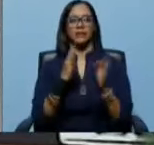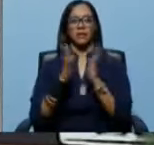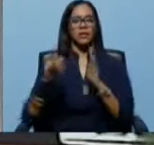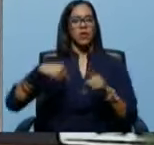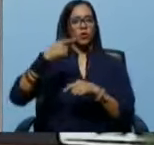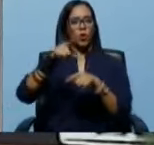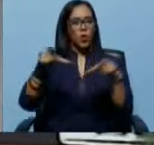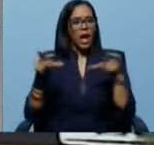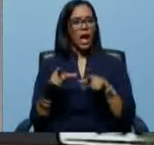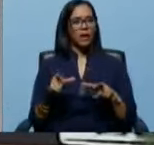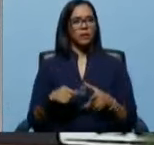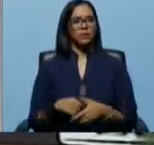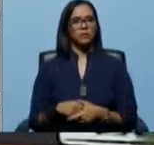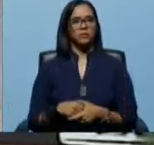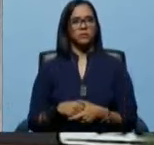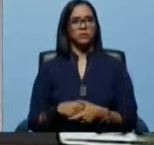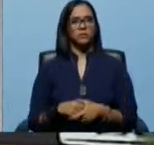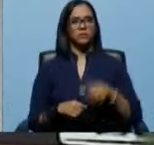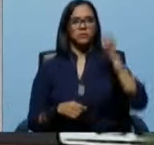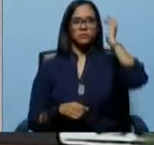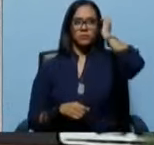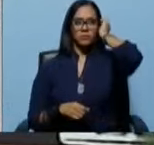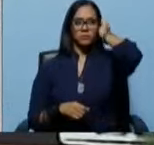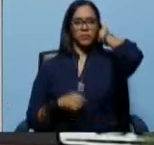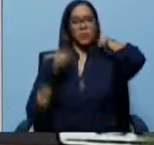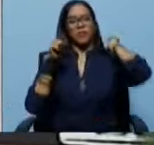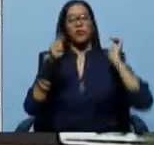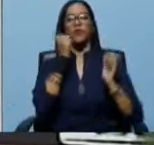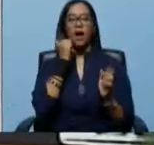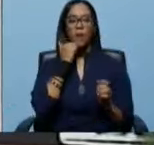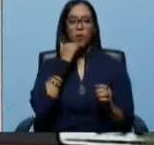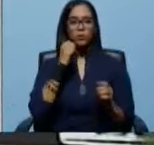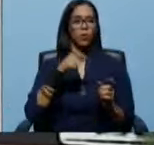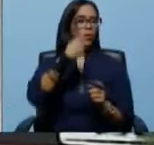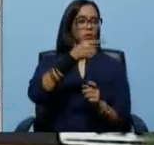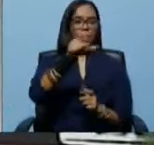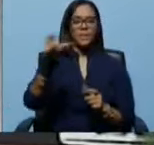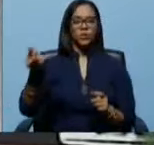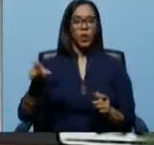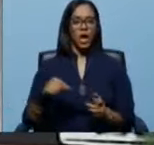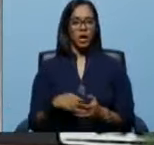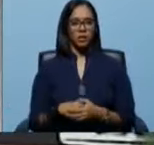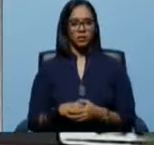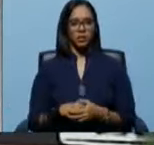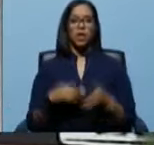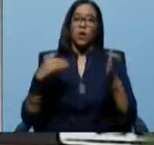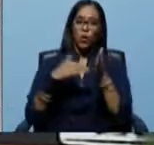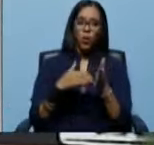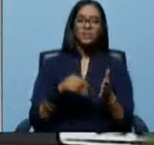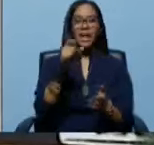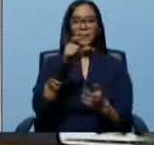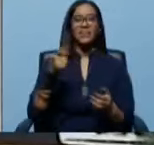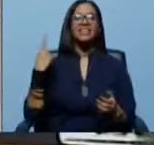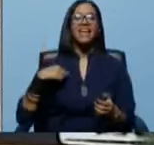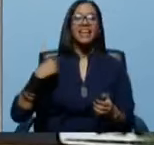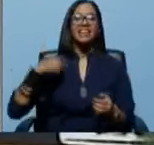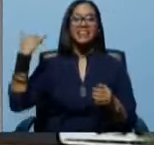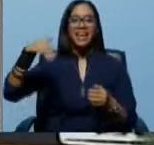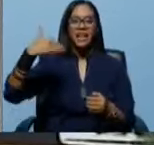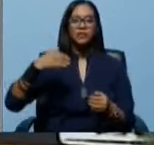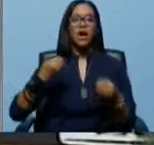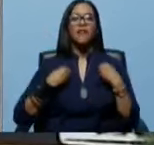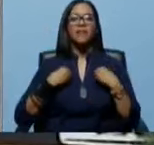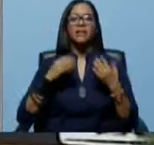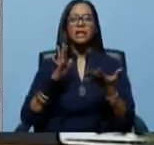otro lugar. Porque eso es un abuso contra el resto de los ciudadanos. Contra el resto de las personas que tienen derecho a vivir